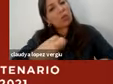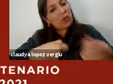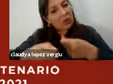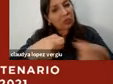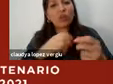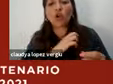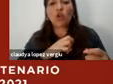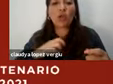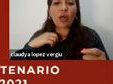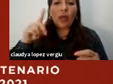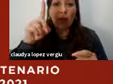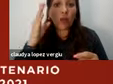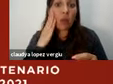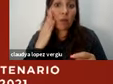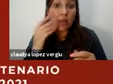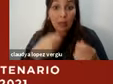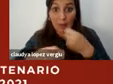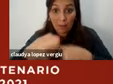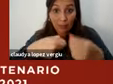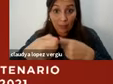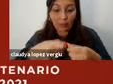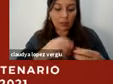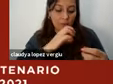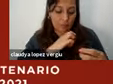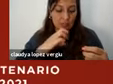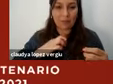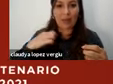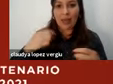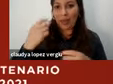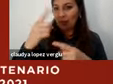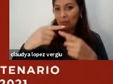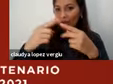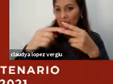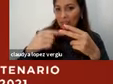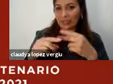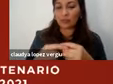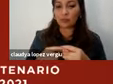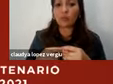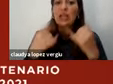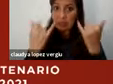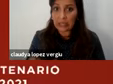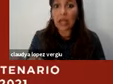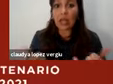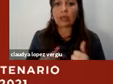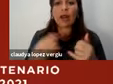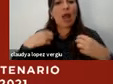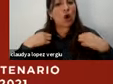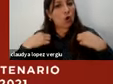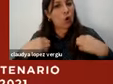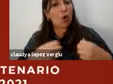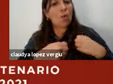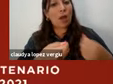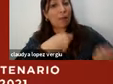cada mamá que elabora su collar ya vende su producto, ¿no? Y eso sí hay de los trajes, ventas